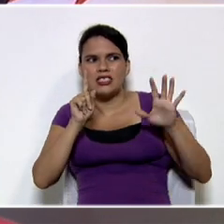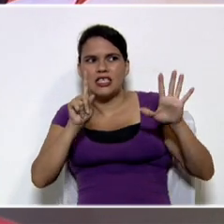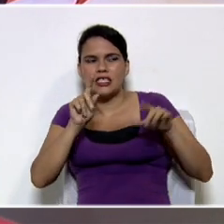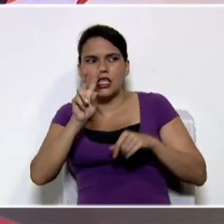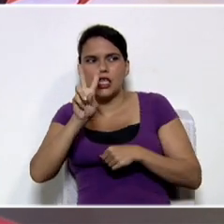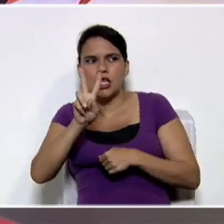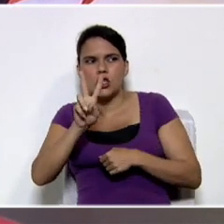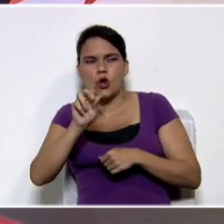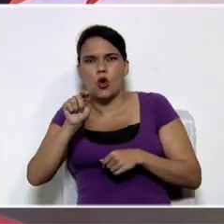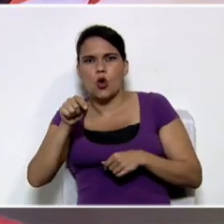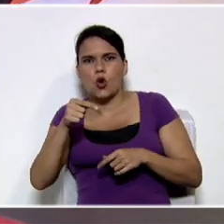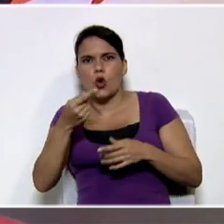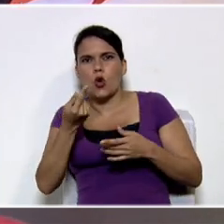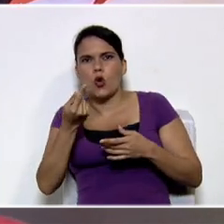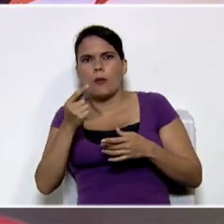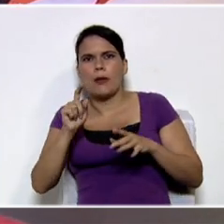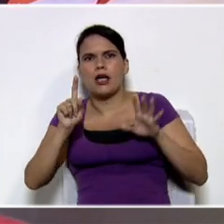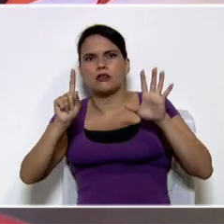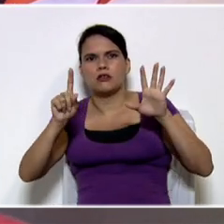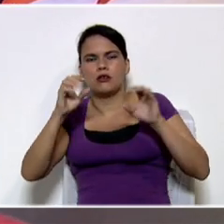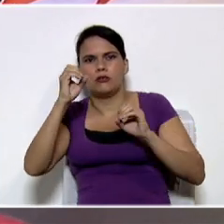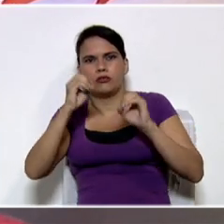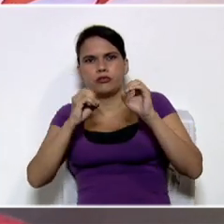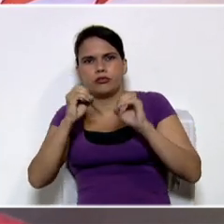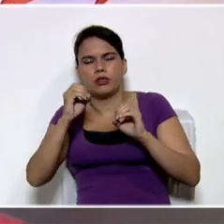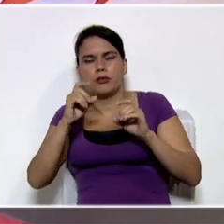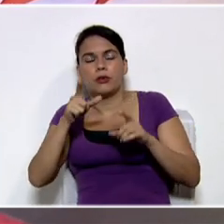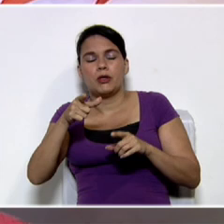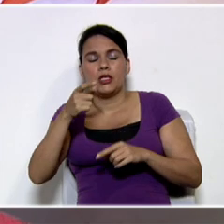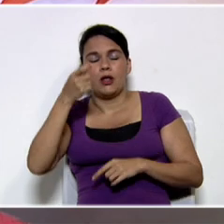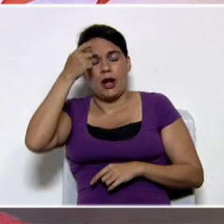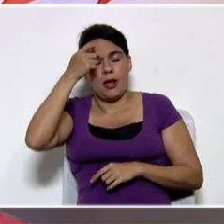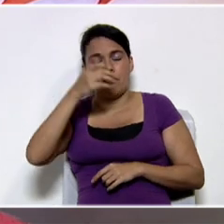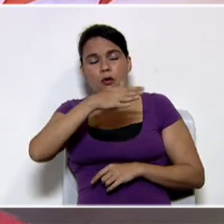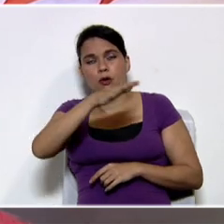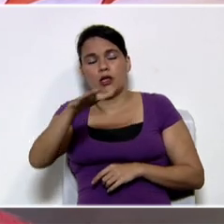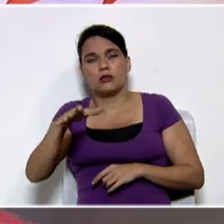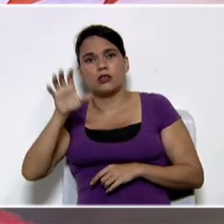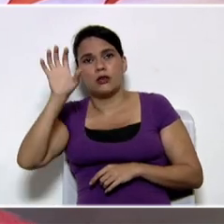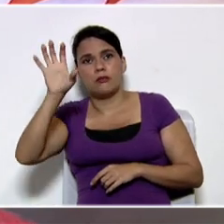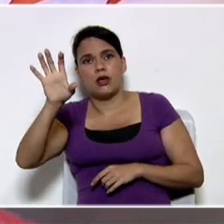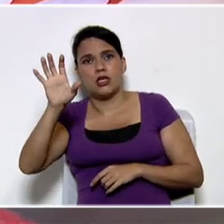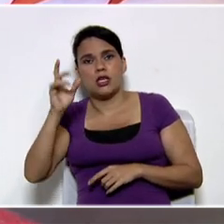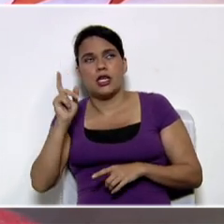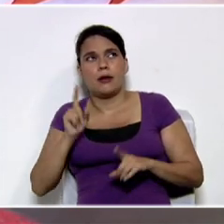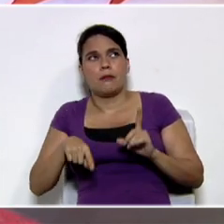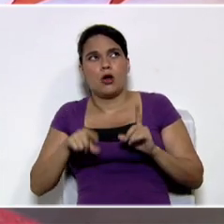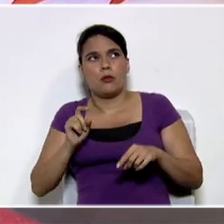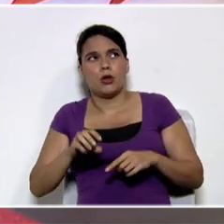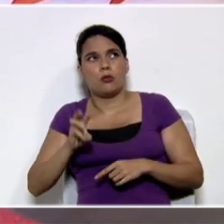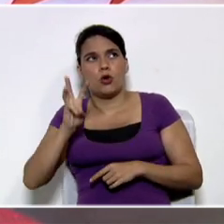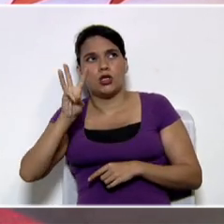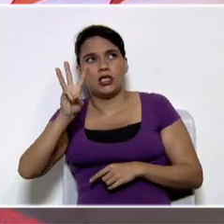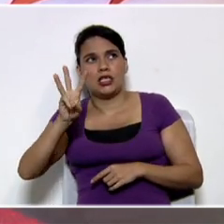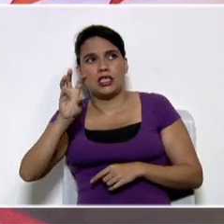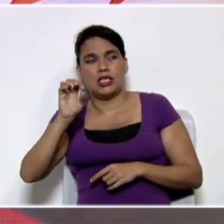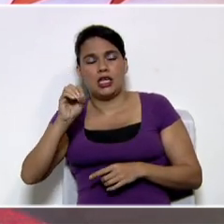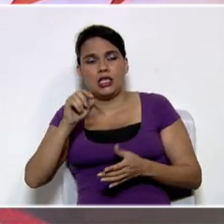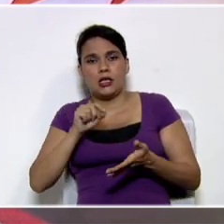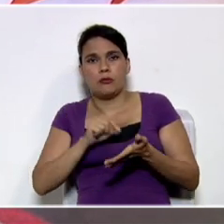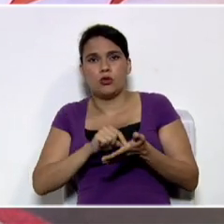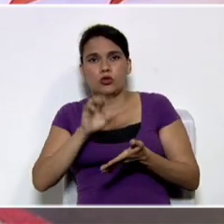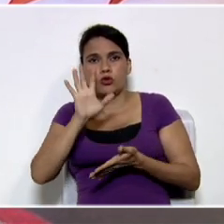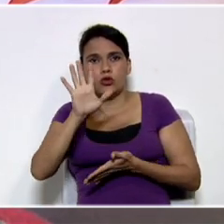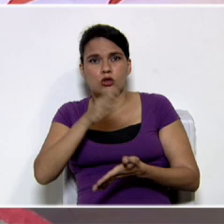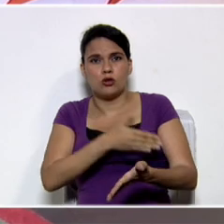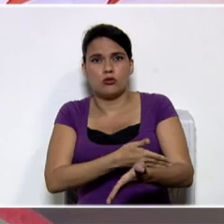62,6%, pero la población del país para ese entonces estaba entre los 30.5 millones de habitantes. Esto